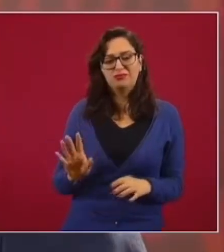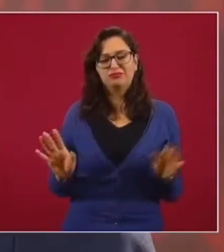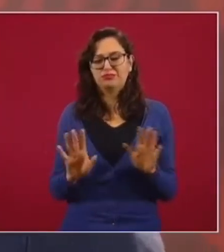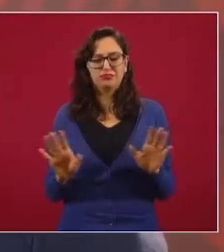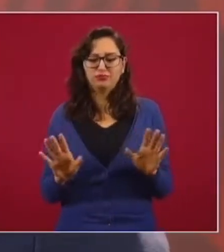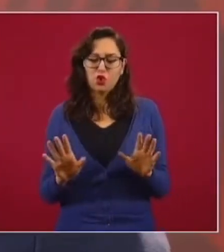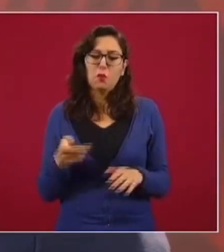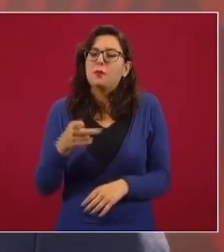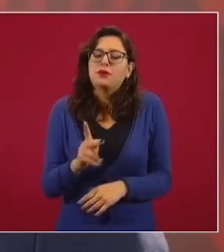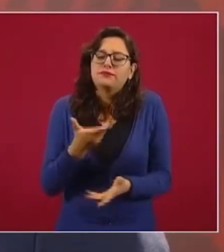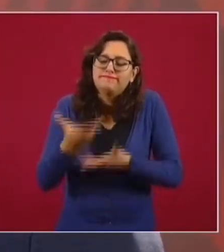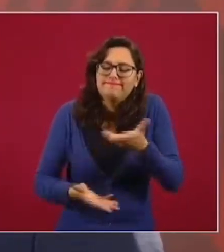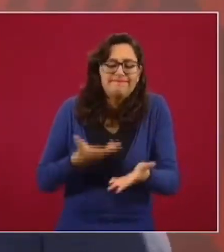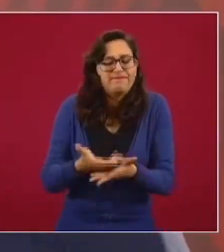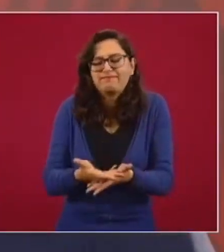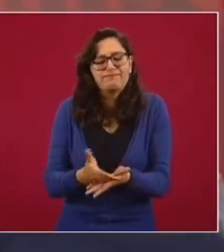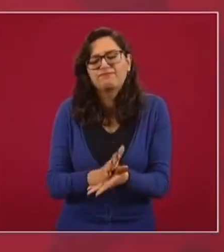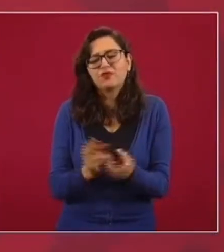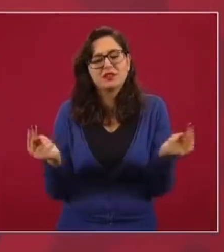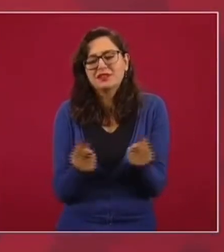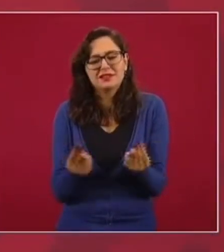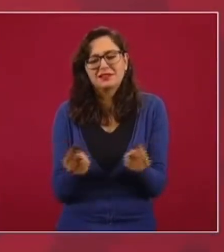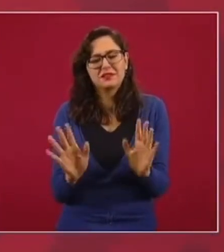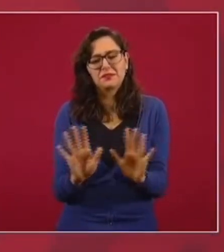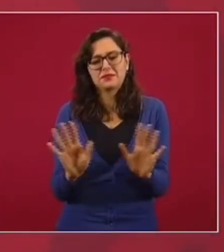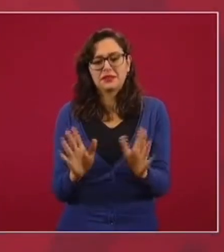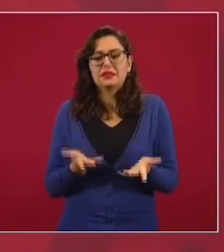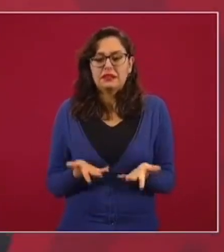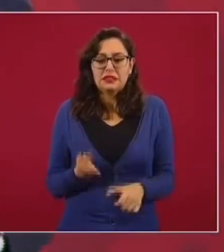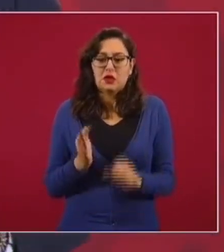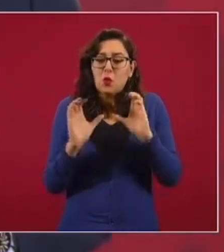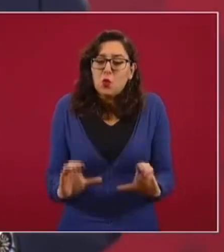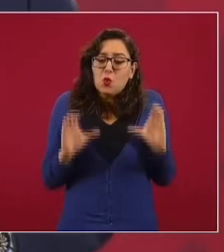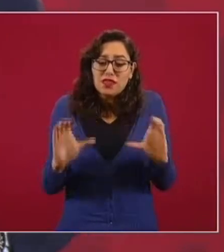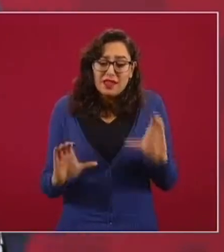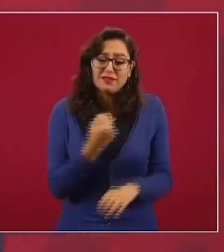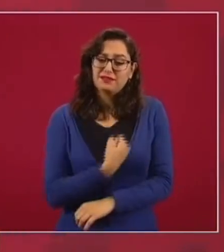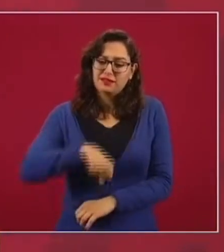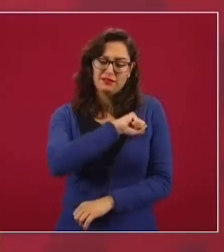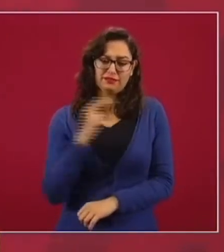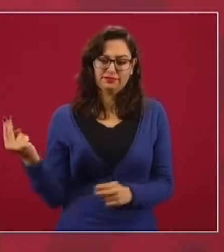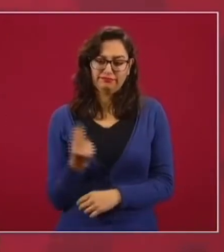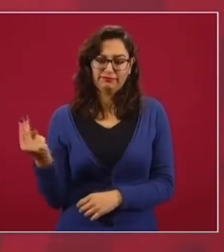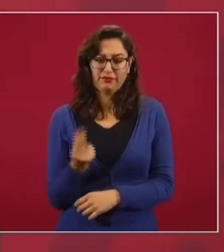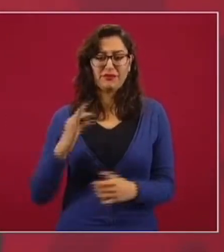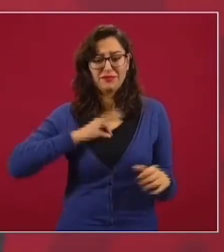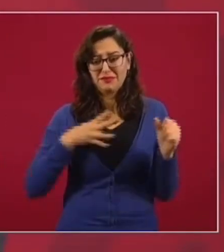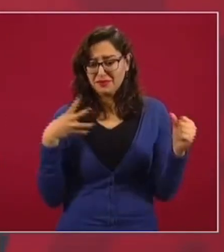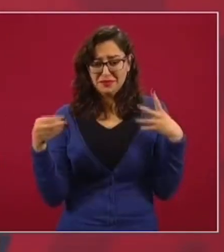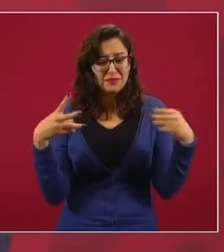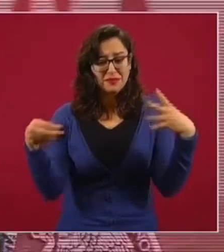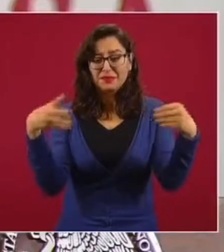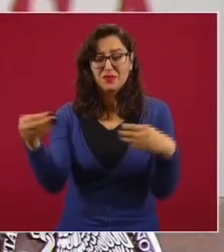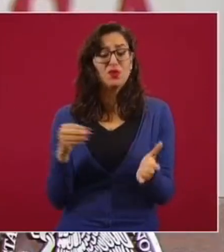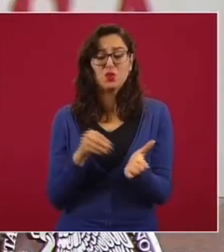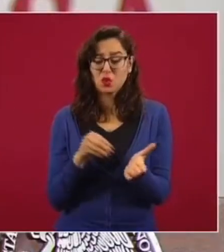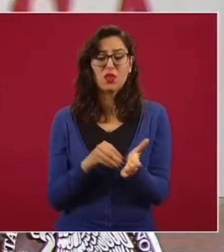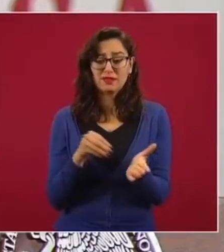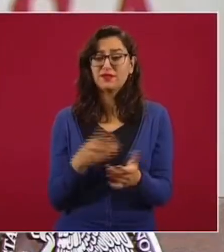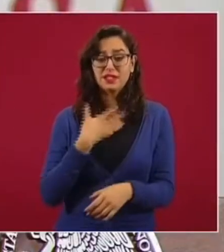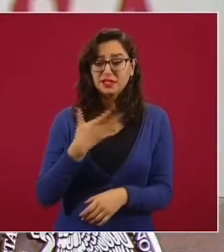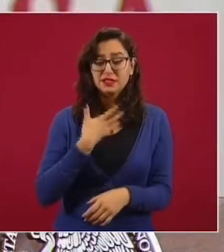hace falta. No hace falta. Tenemos que cuidarnos ahora, por la pandemia todavía sigue